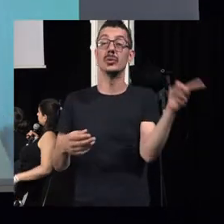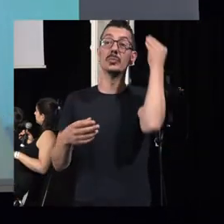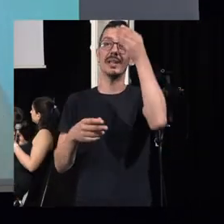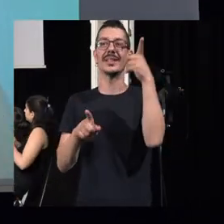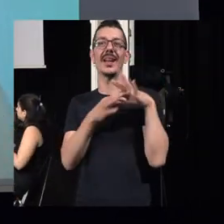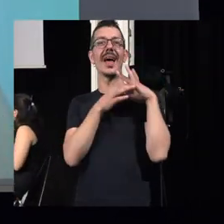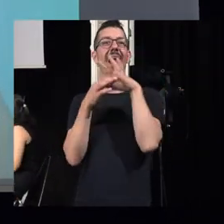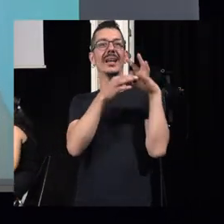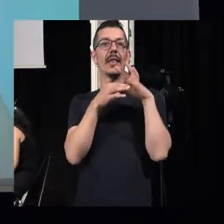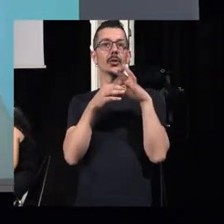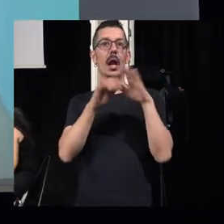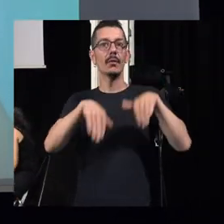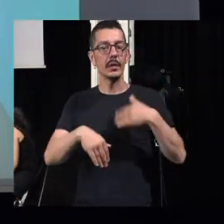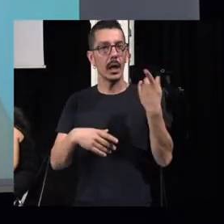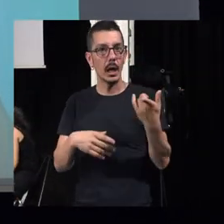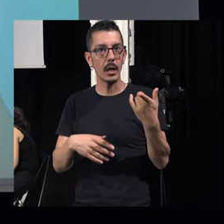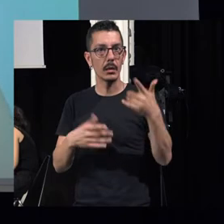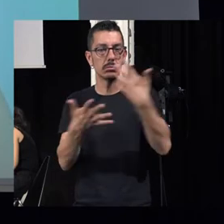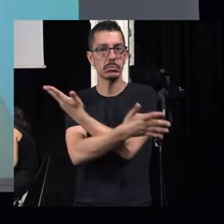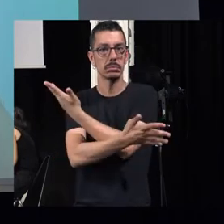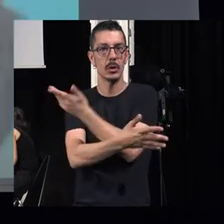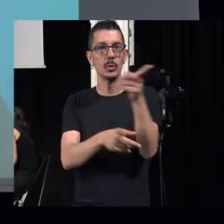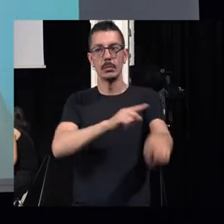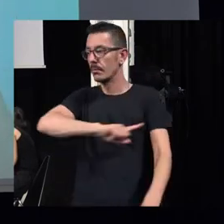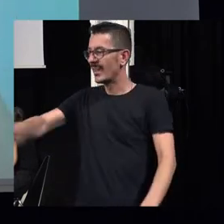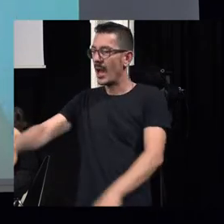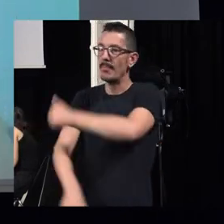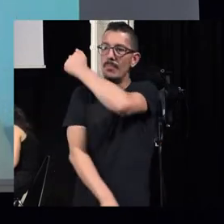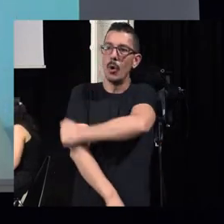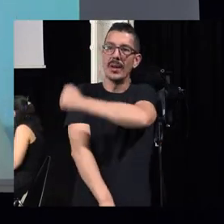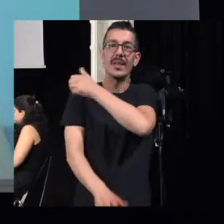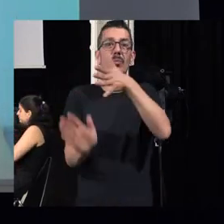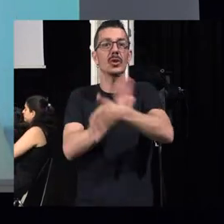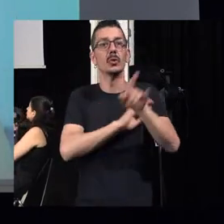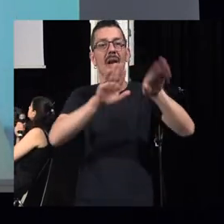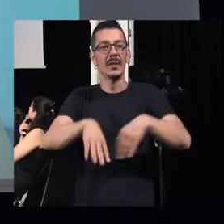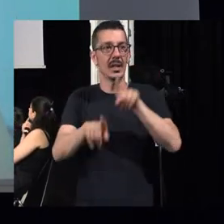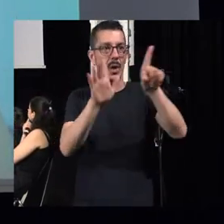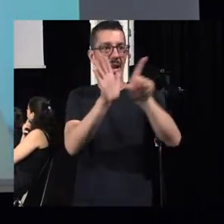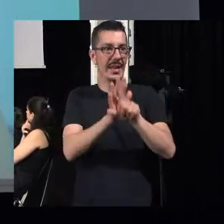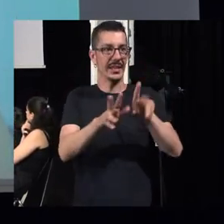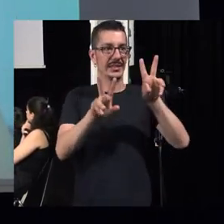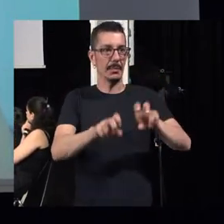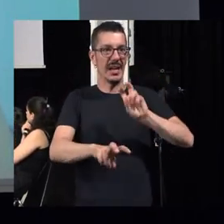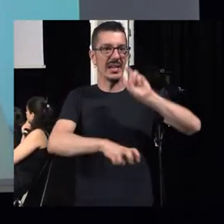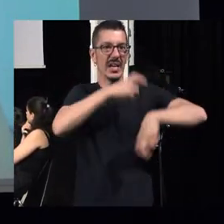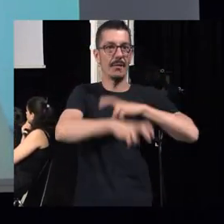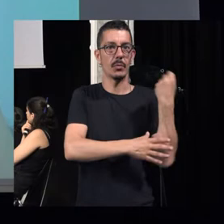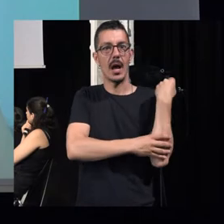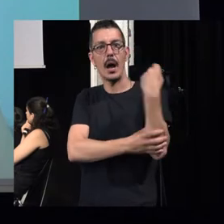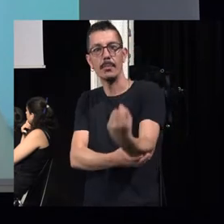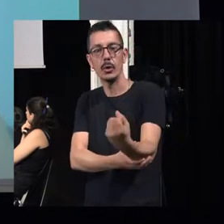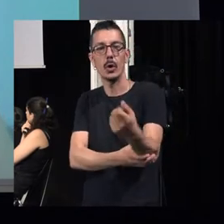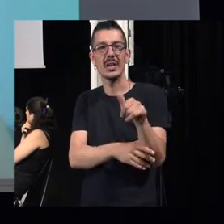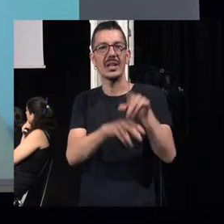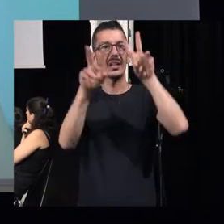están enviando a la pobreza, porque están apoyando leyes de reformas y cuestiones que están